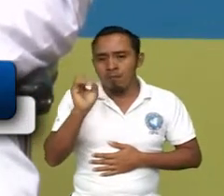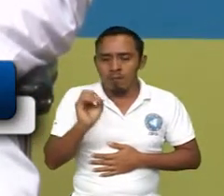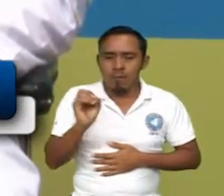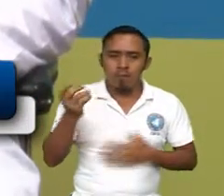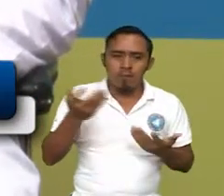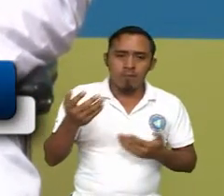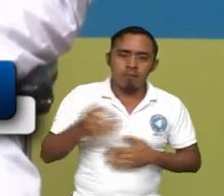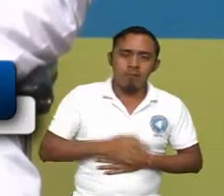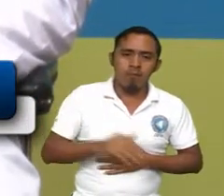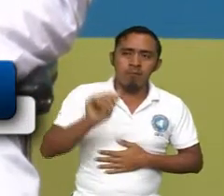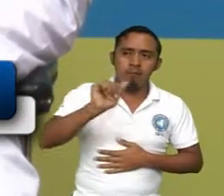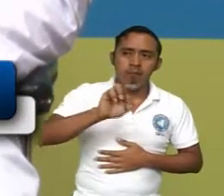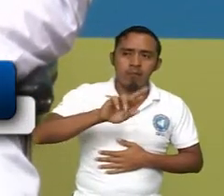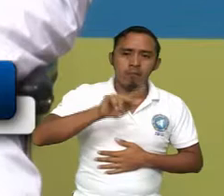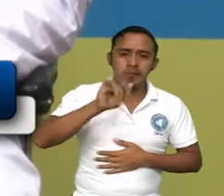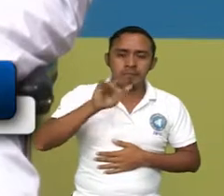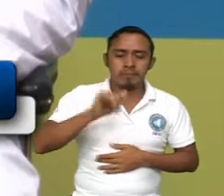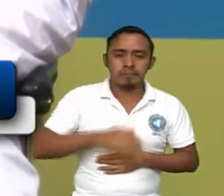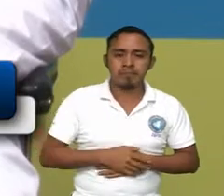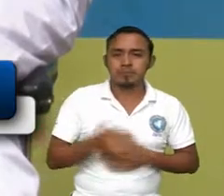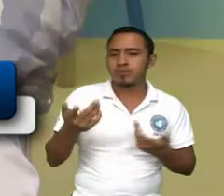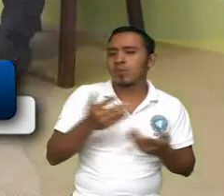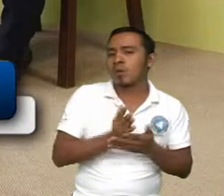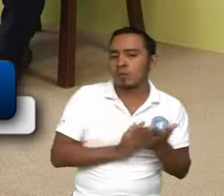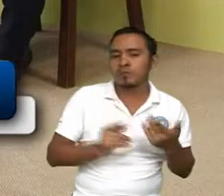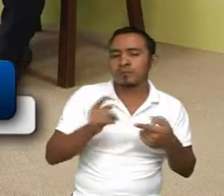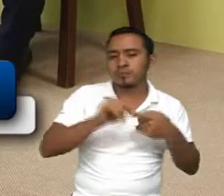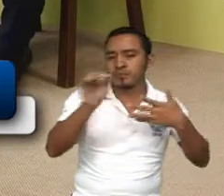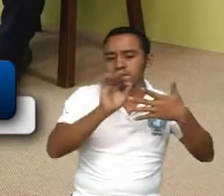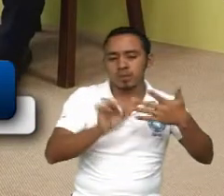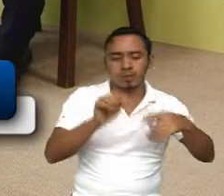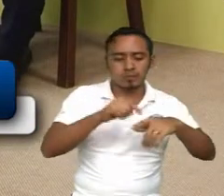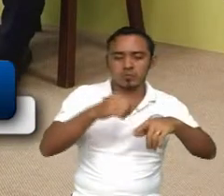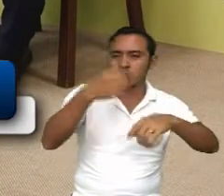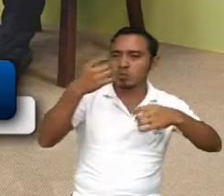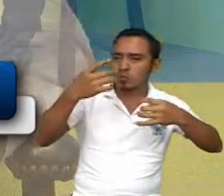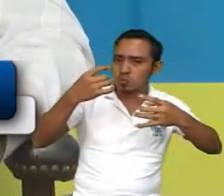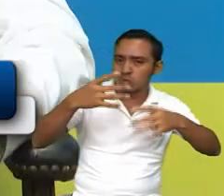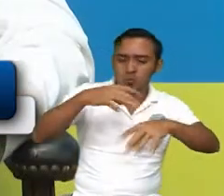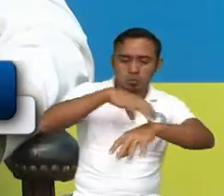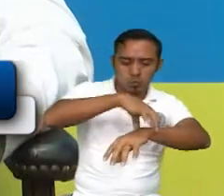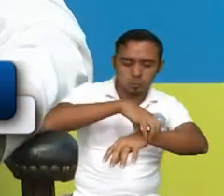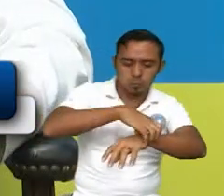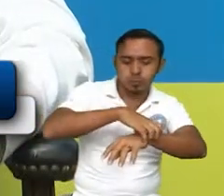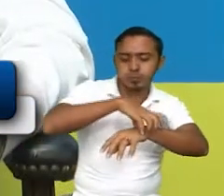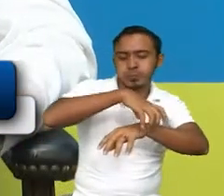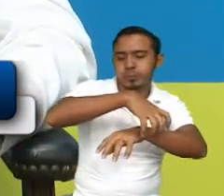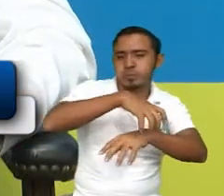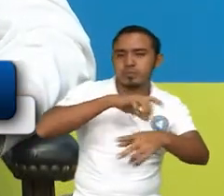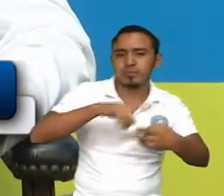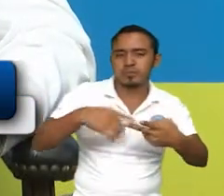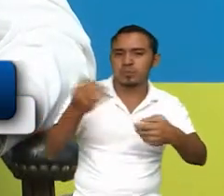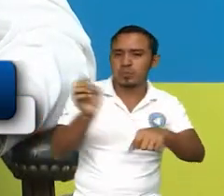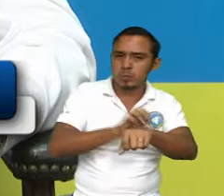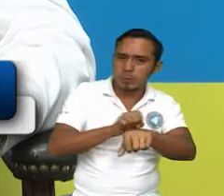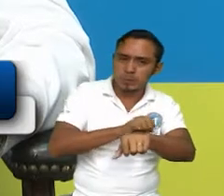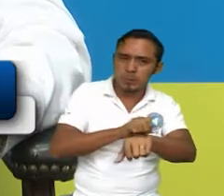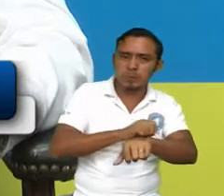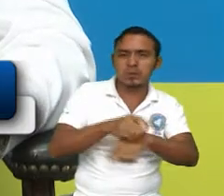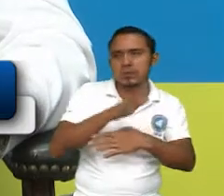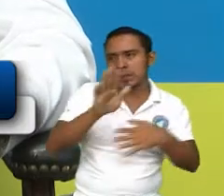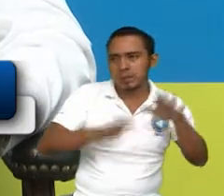dice que alguno de los síntomas son dolor o inflamación constante en la articulación salpullido a veces